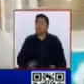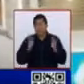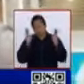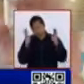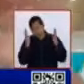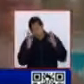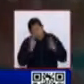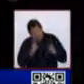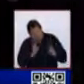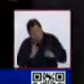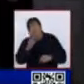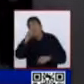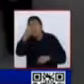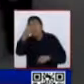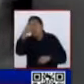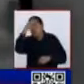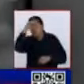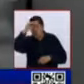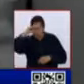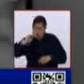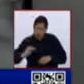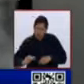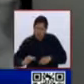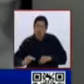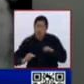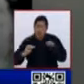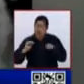Decía que había visto dos hombrecitos.